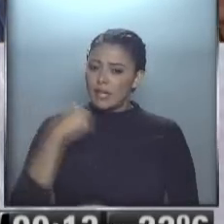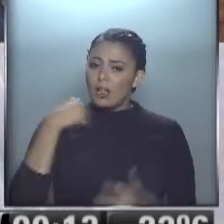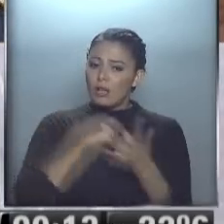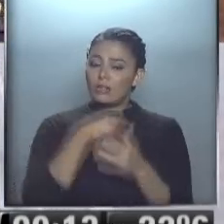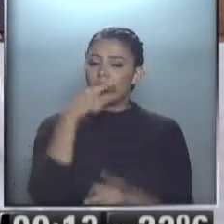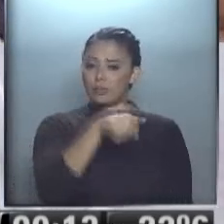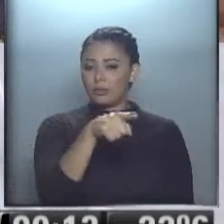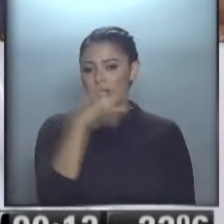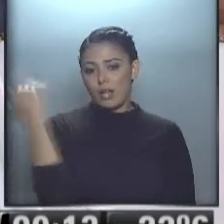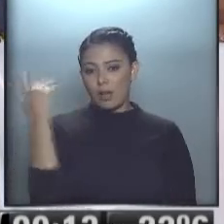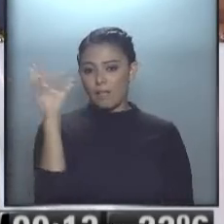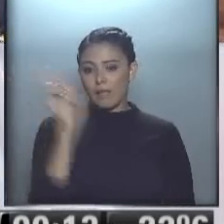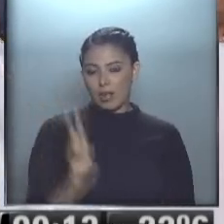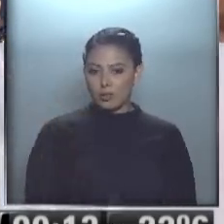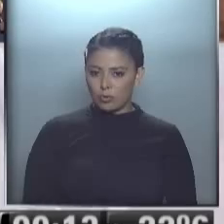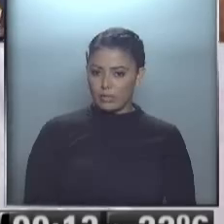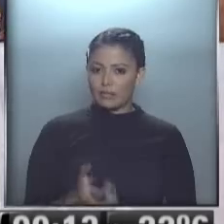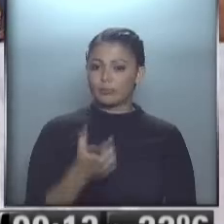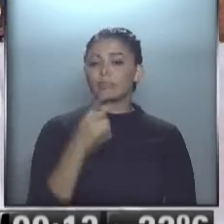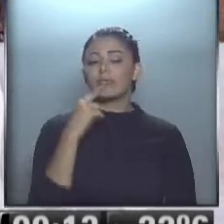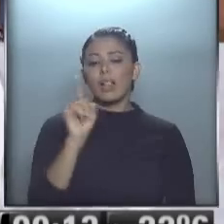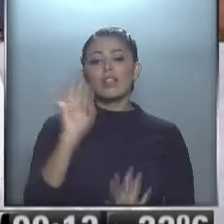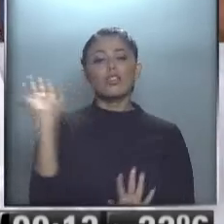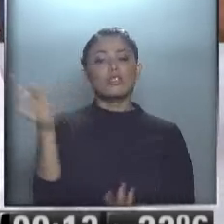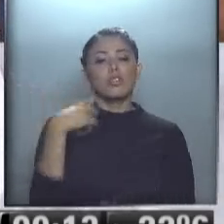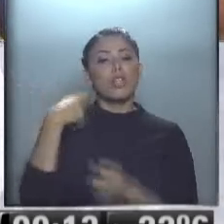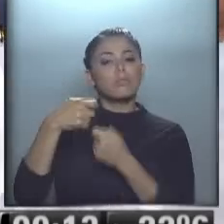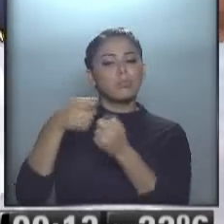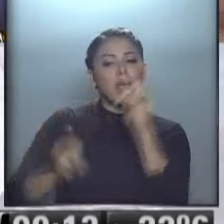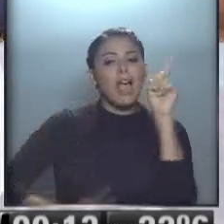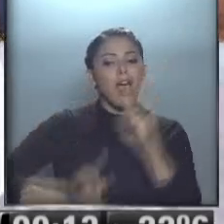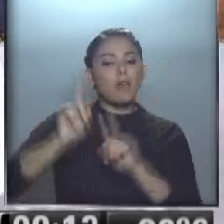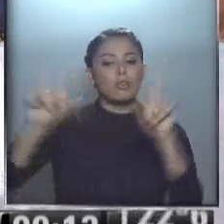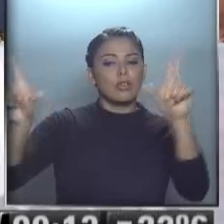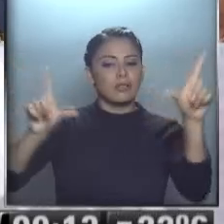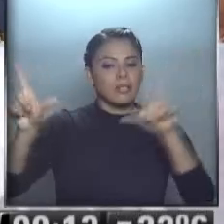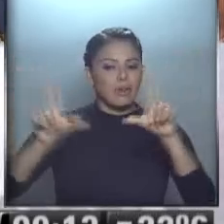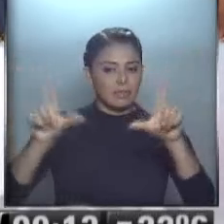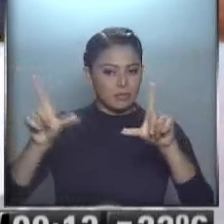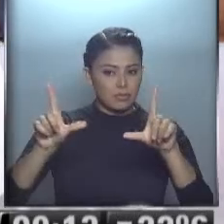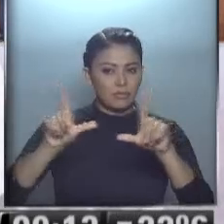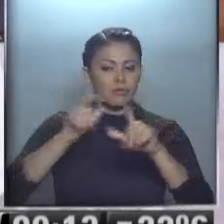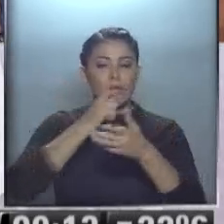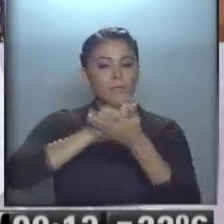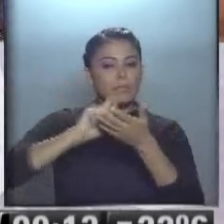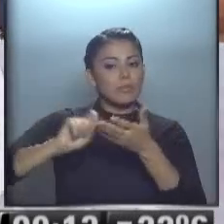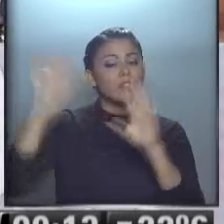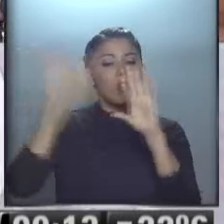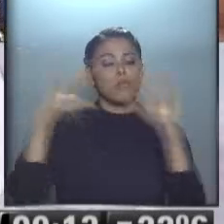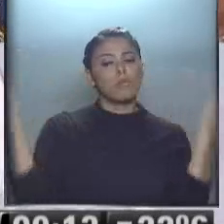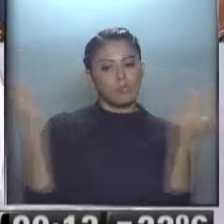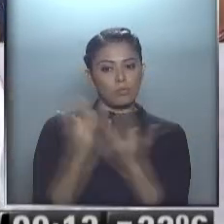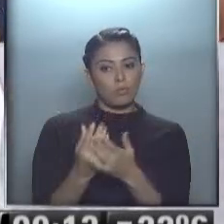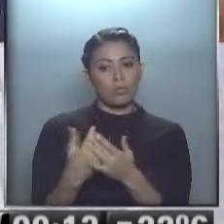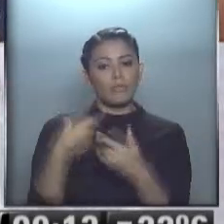contra Venezuela e aventada dijo por algunos medios eh de prensa internacionales sobre todo